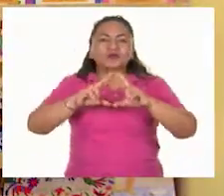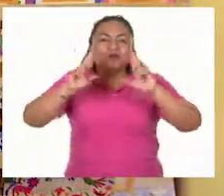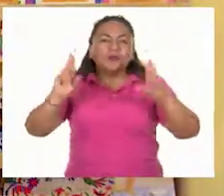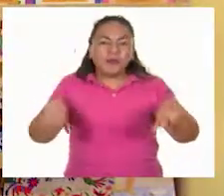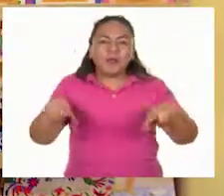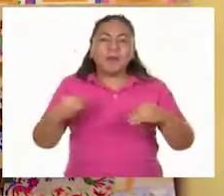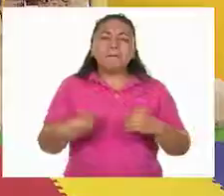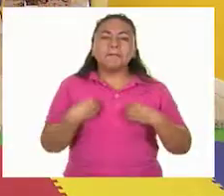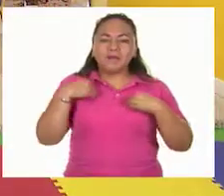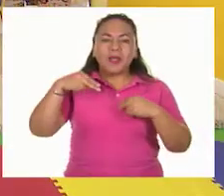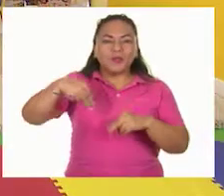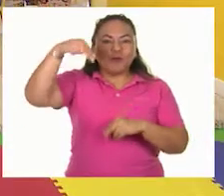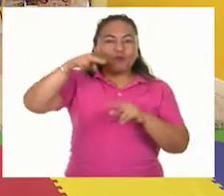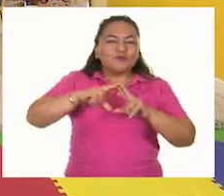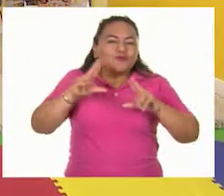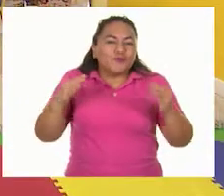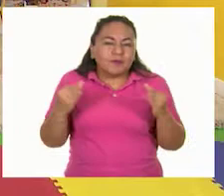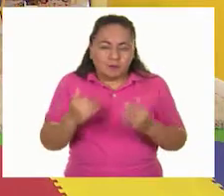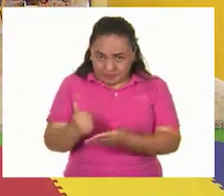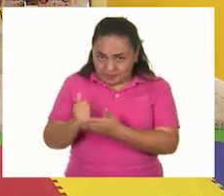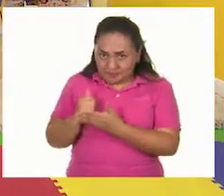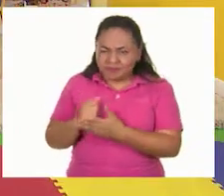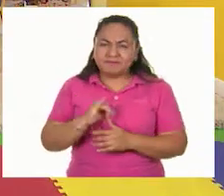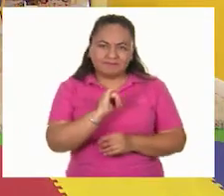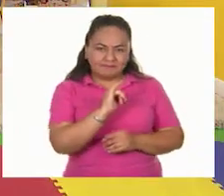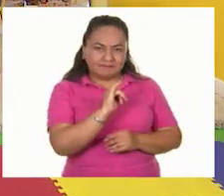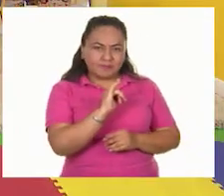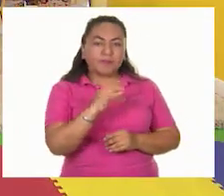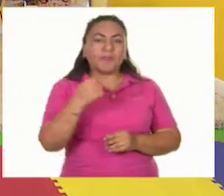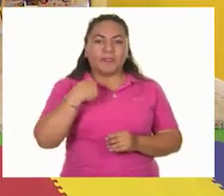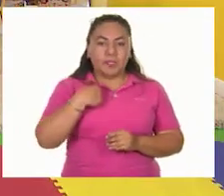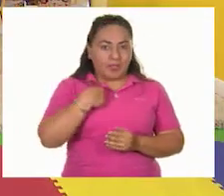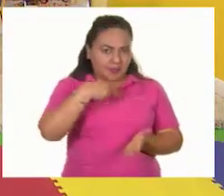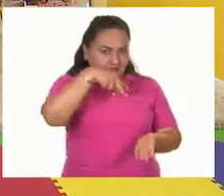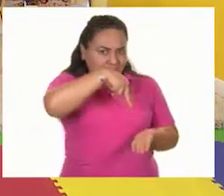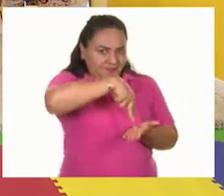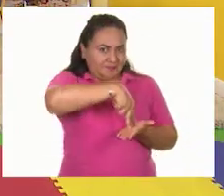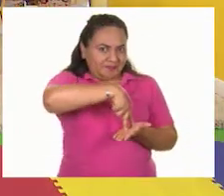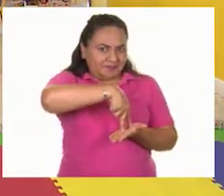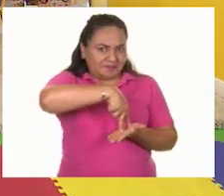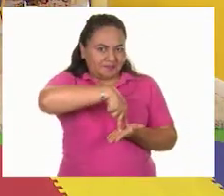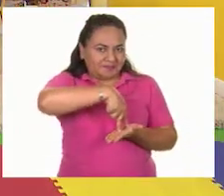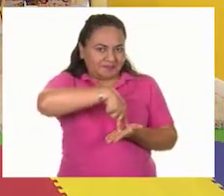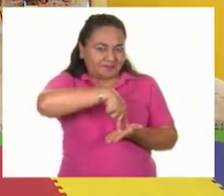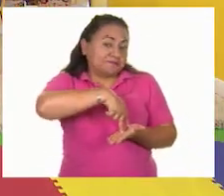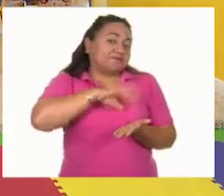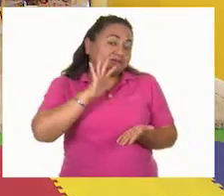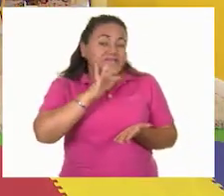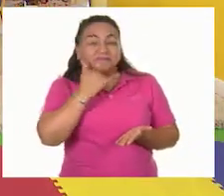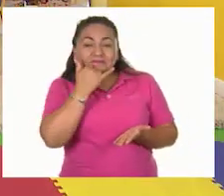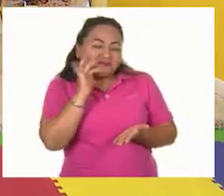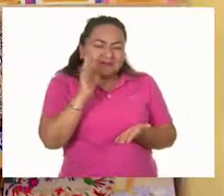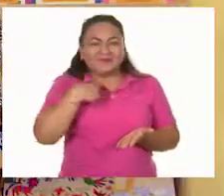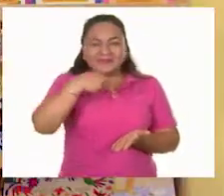¿Me ayudas? ¿Sí? Gracias. Me pongo de pie, ¿verdad? Ya me puse de pie, así que si no era así, pues bueno.